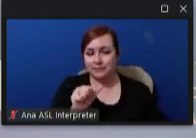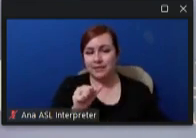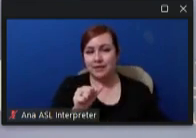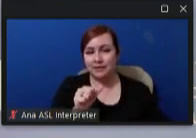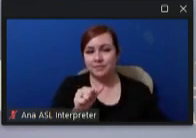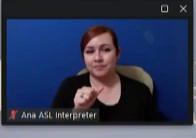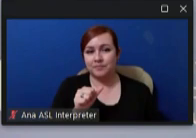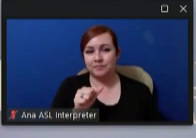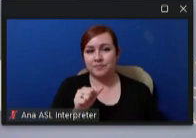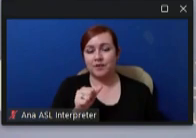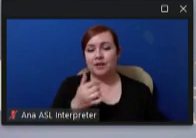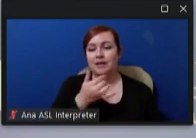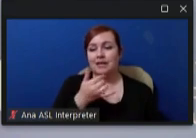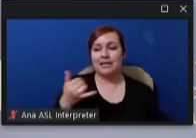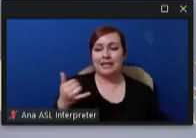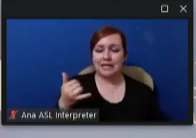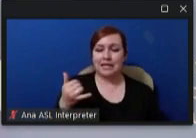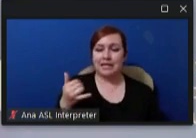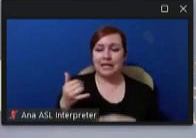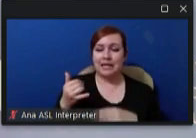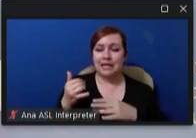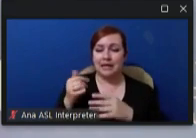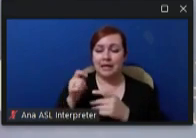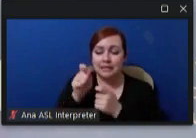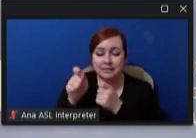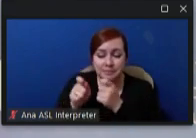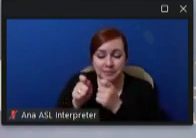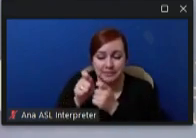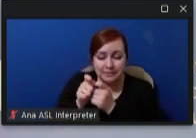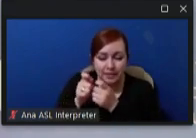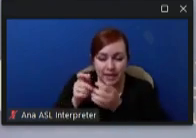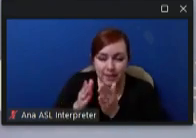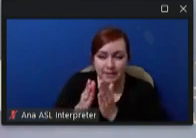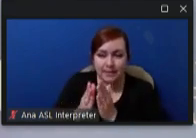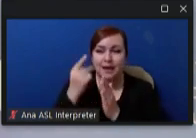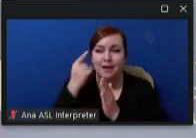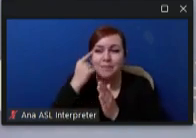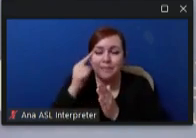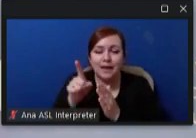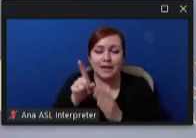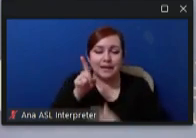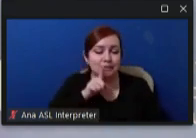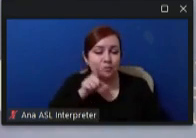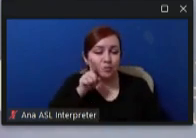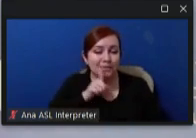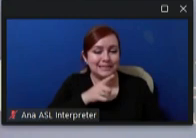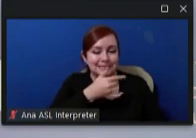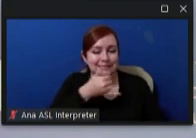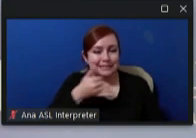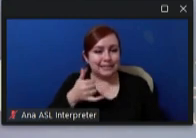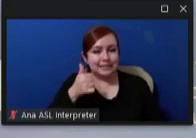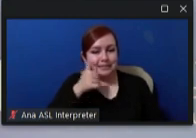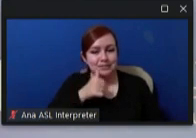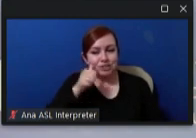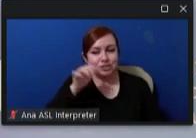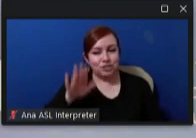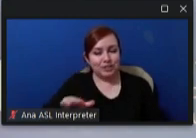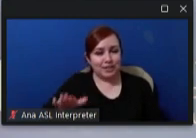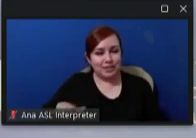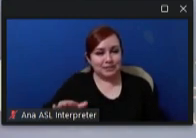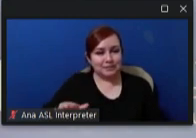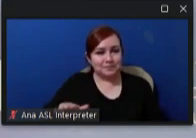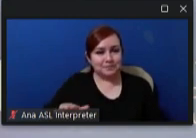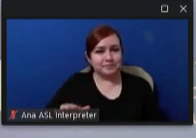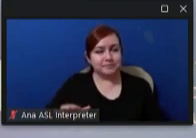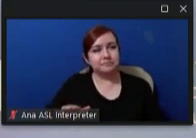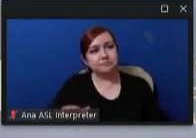de manera más específica para las mujeres y las niñas. Y quisiera